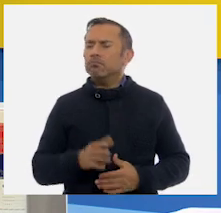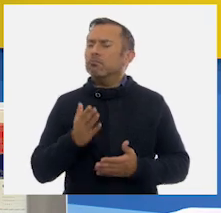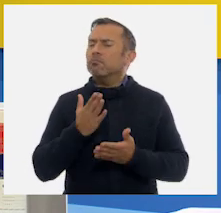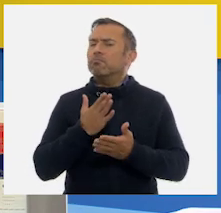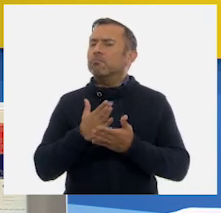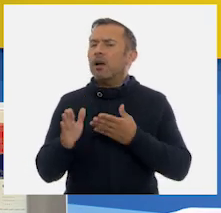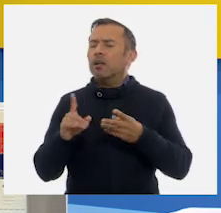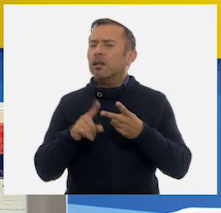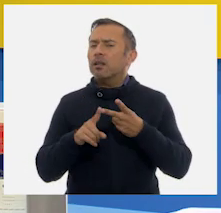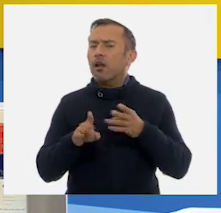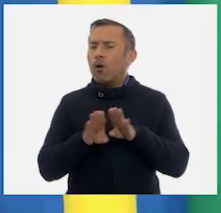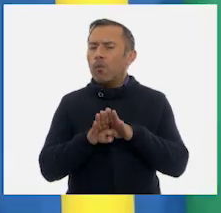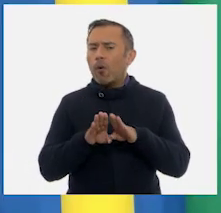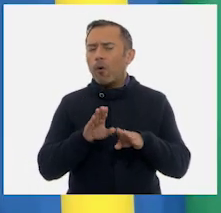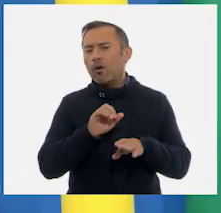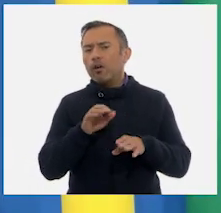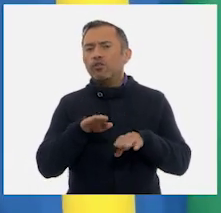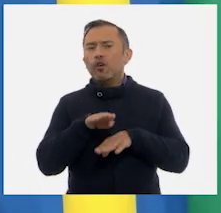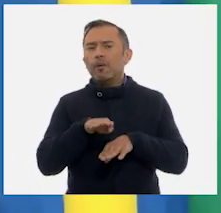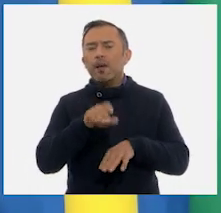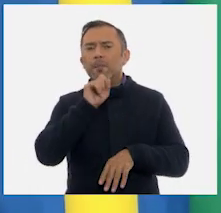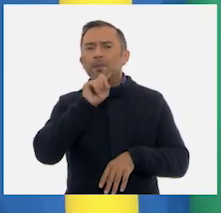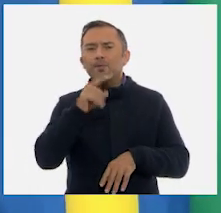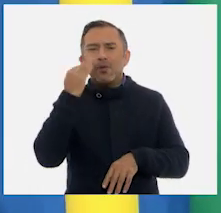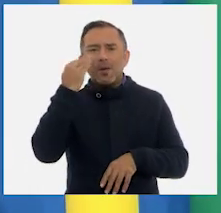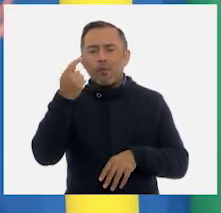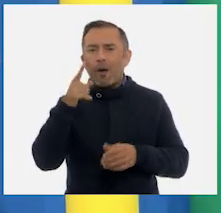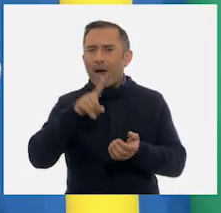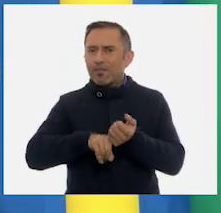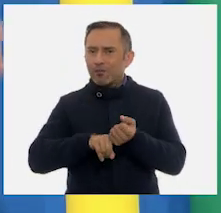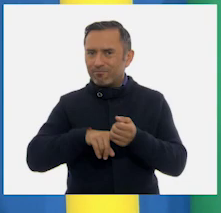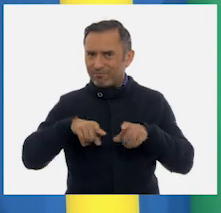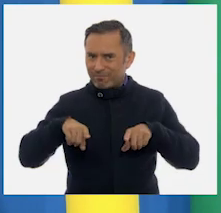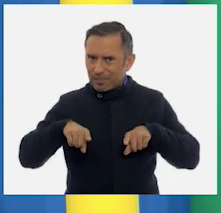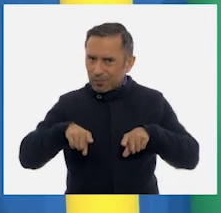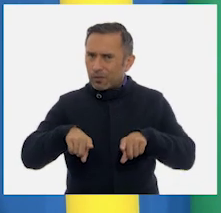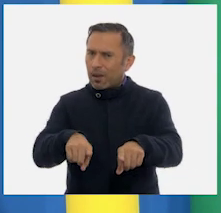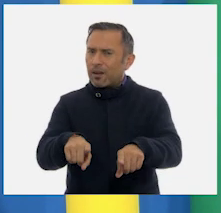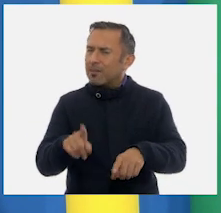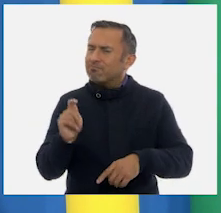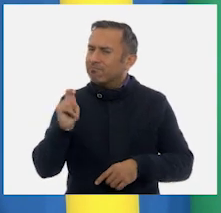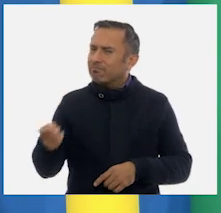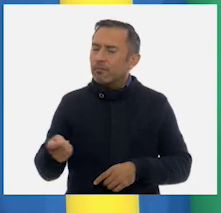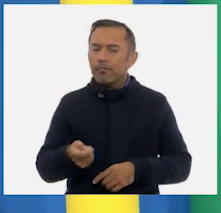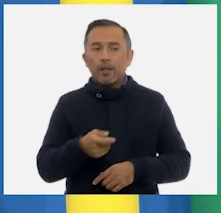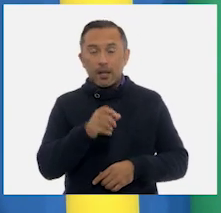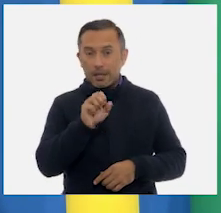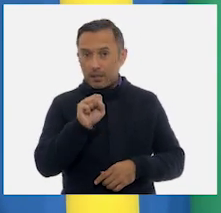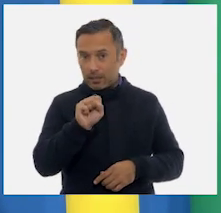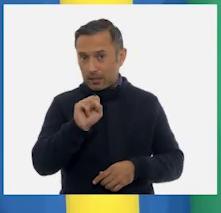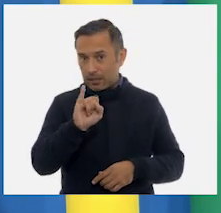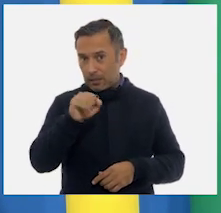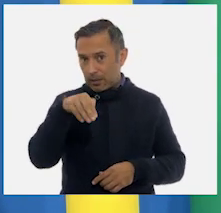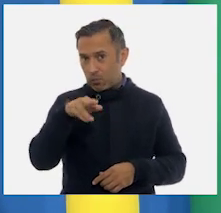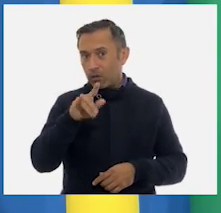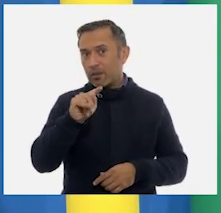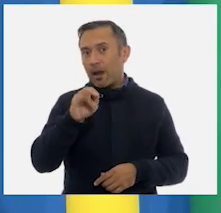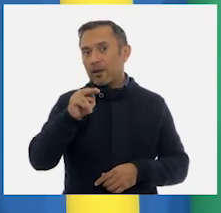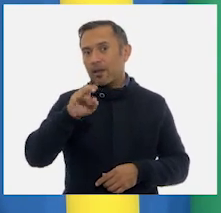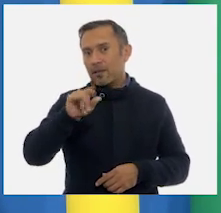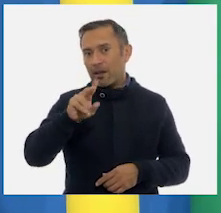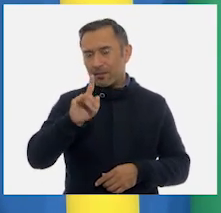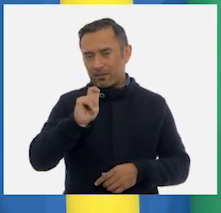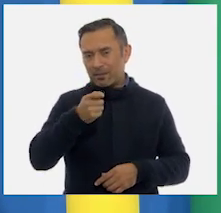la simultaneidad? Este concepto es muy sencillo. La simultaneidad se da cuando dos o